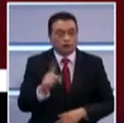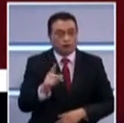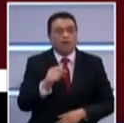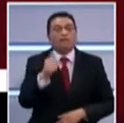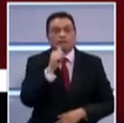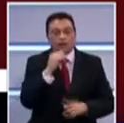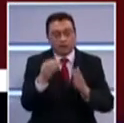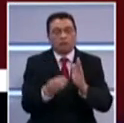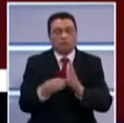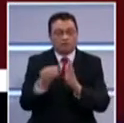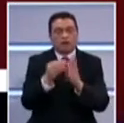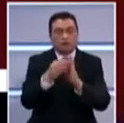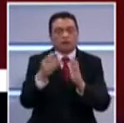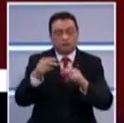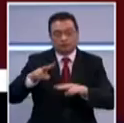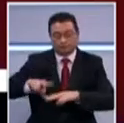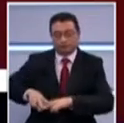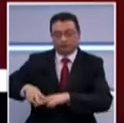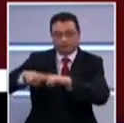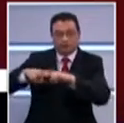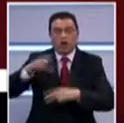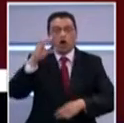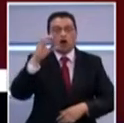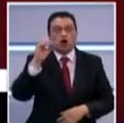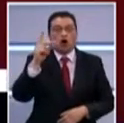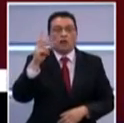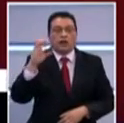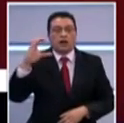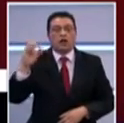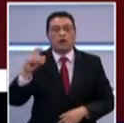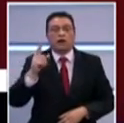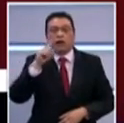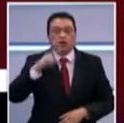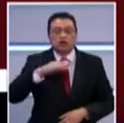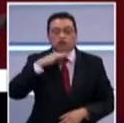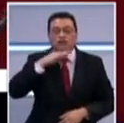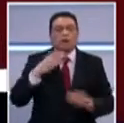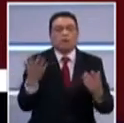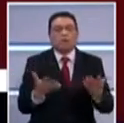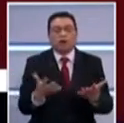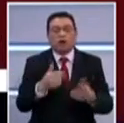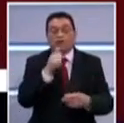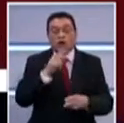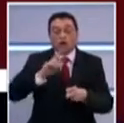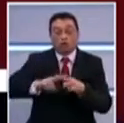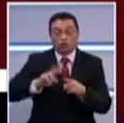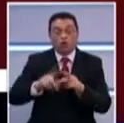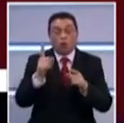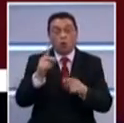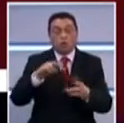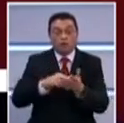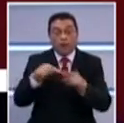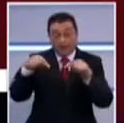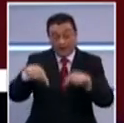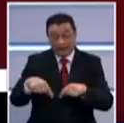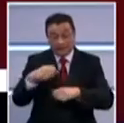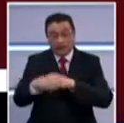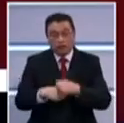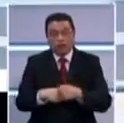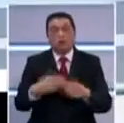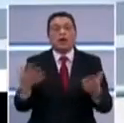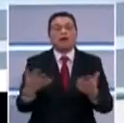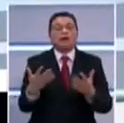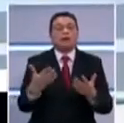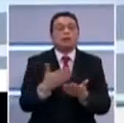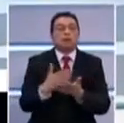como insuficiente que es la capitalización de codelco insuficiente en qué sentido en con que se soluciona un problema para este año pero qué va a pasar